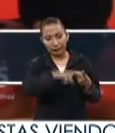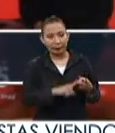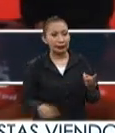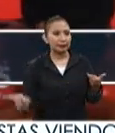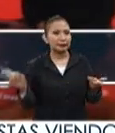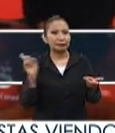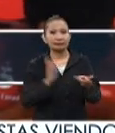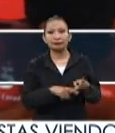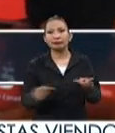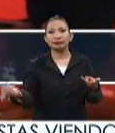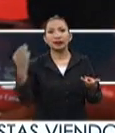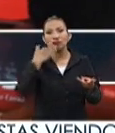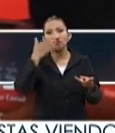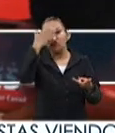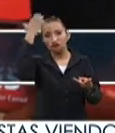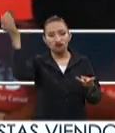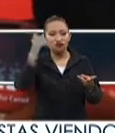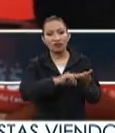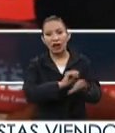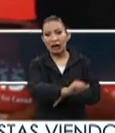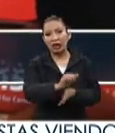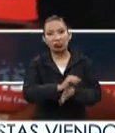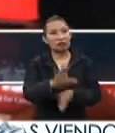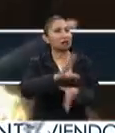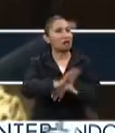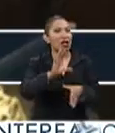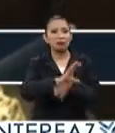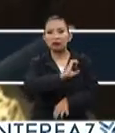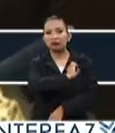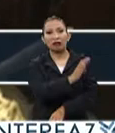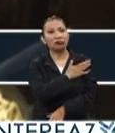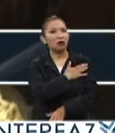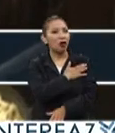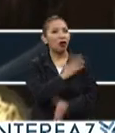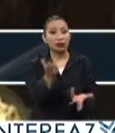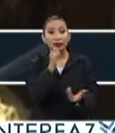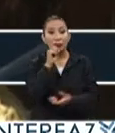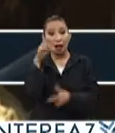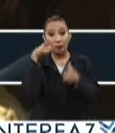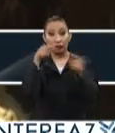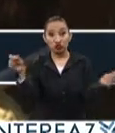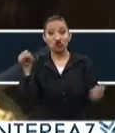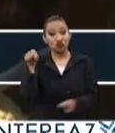filipinos, musulmanes, argentinos, colombianos, españoles,